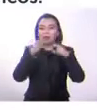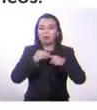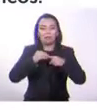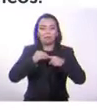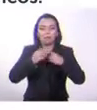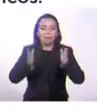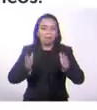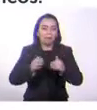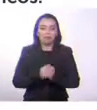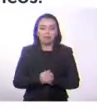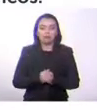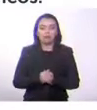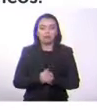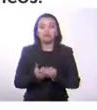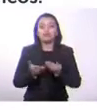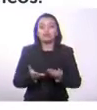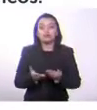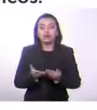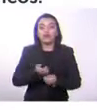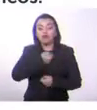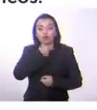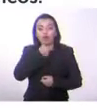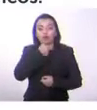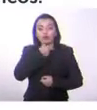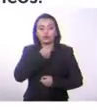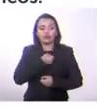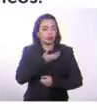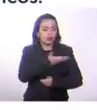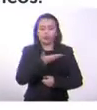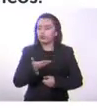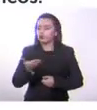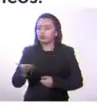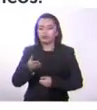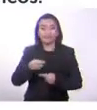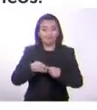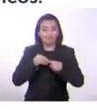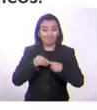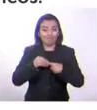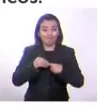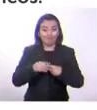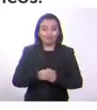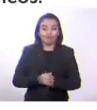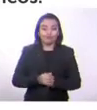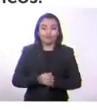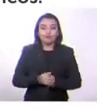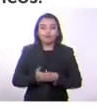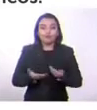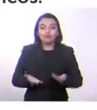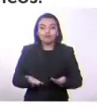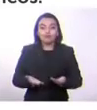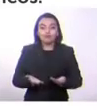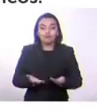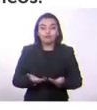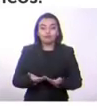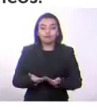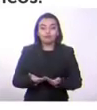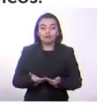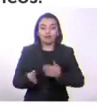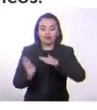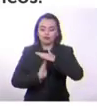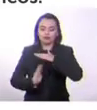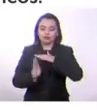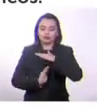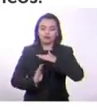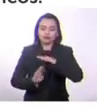este sentido, el propósito fundamental de los textos expositivos es transmitir información, es decir, aportar